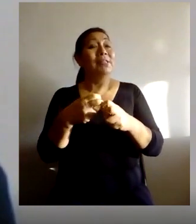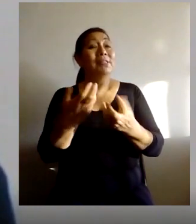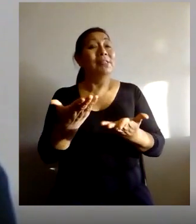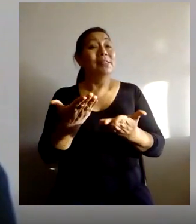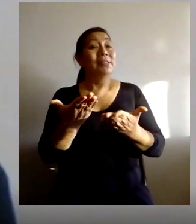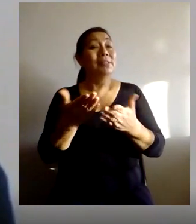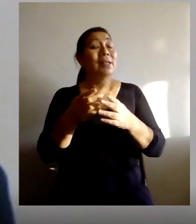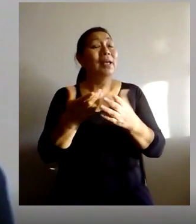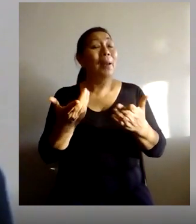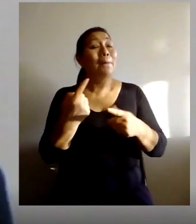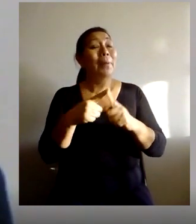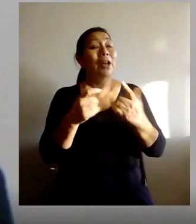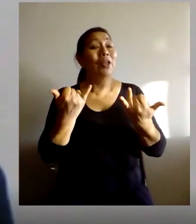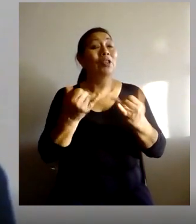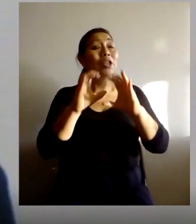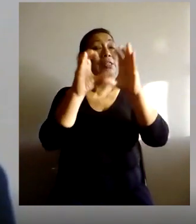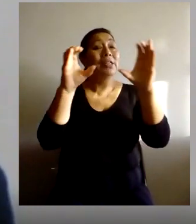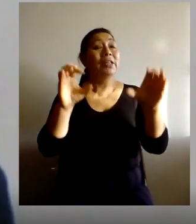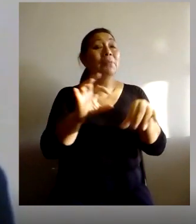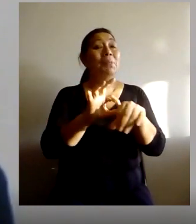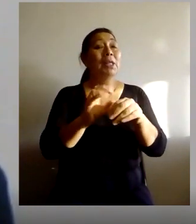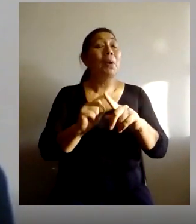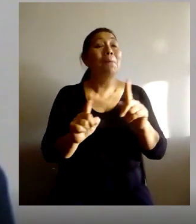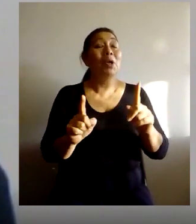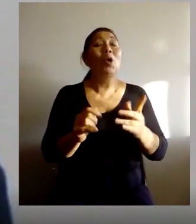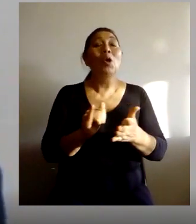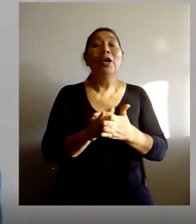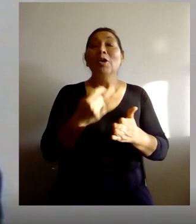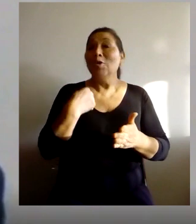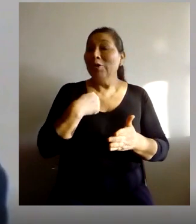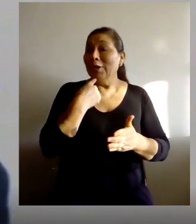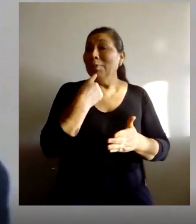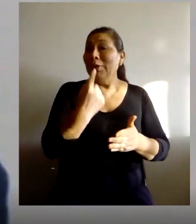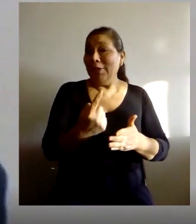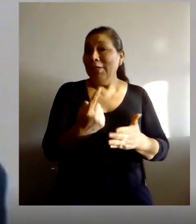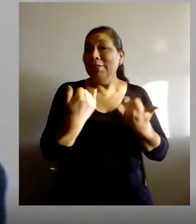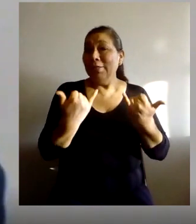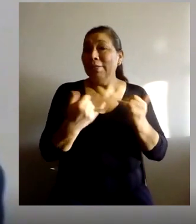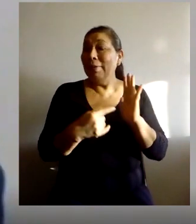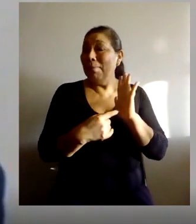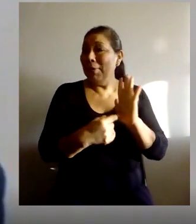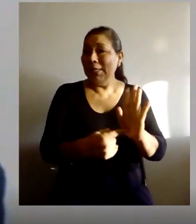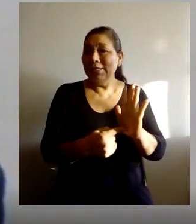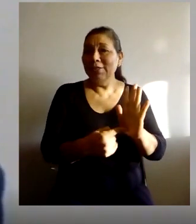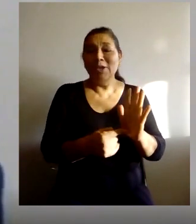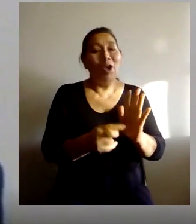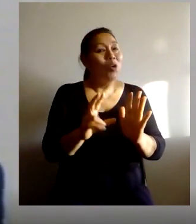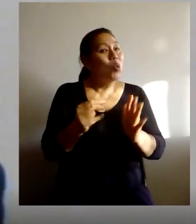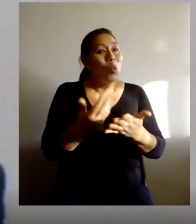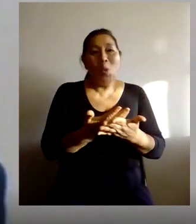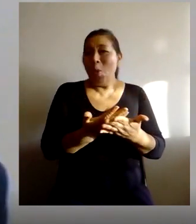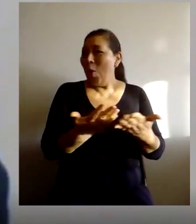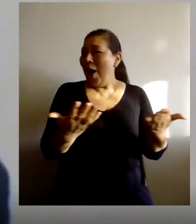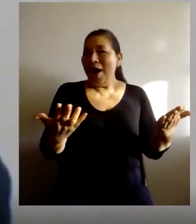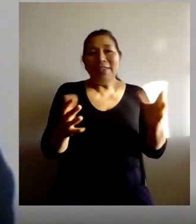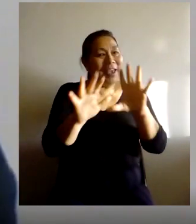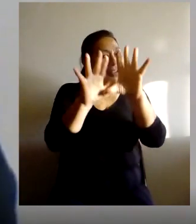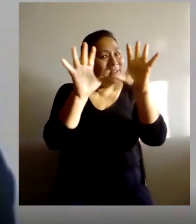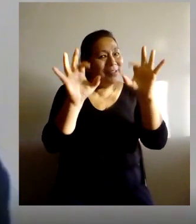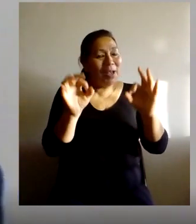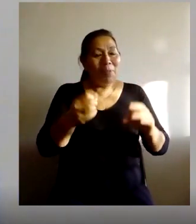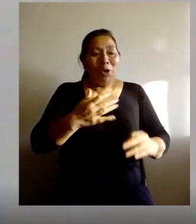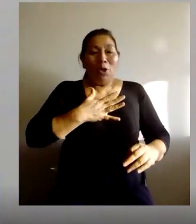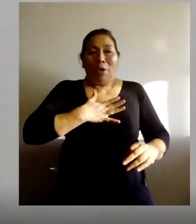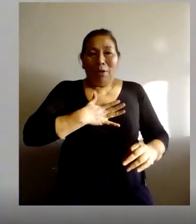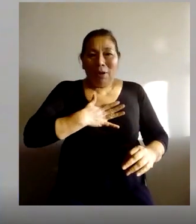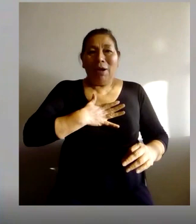crítica, ¿no? De la sana crítica de estos certificados médicos. Y por eso lo que nosotros hemos relevado en este presente caso, que no existen